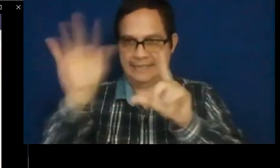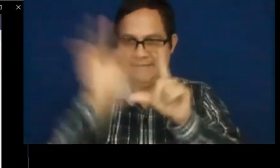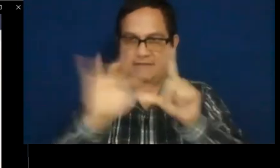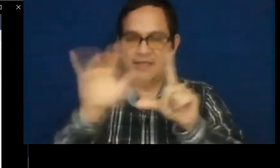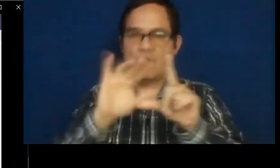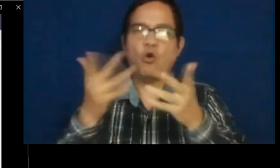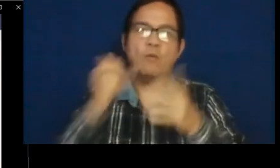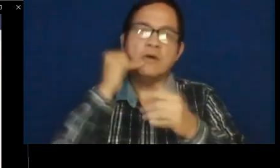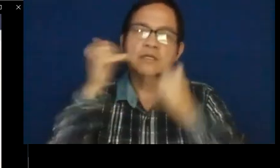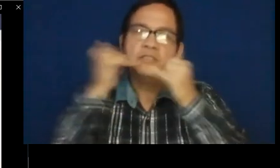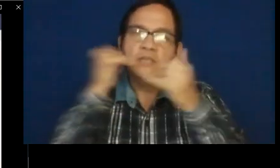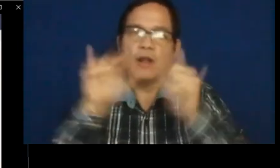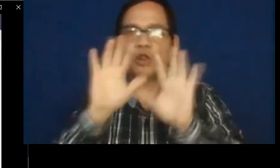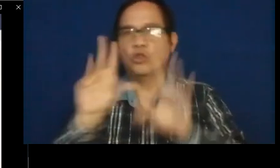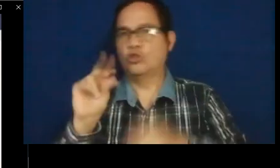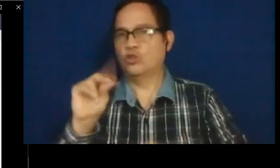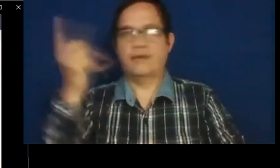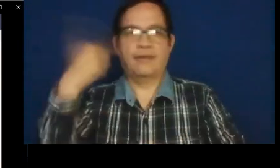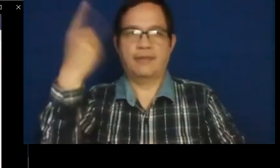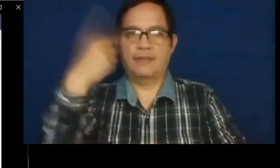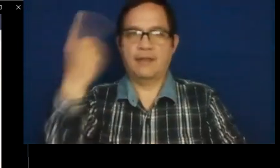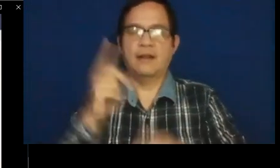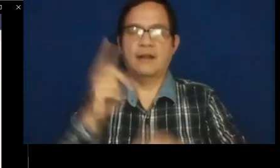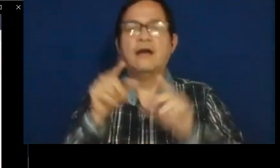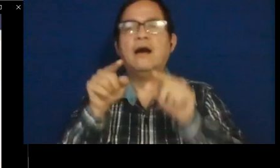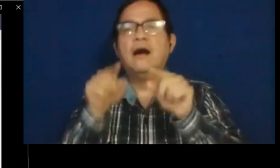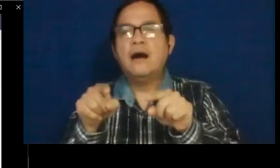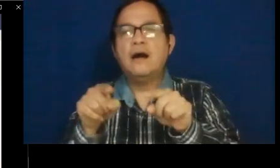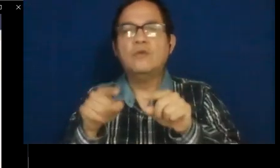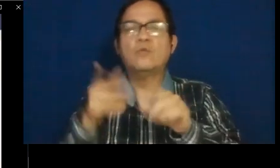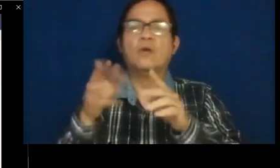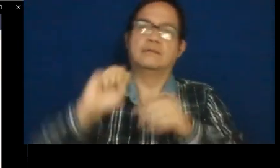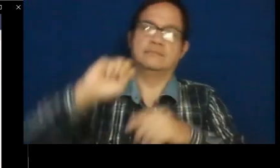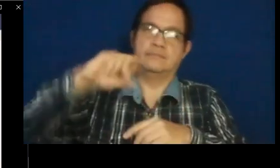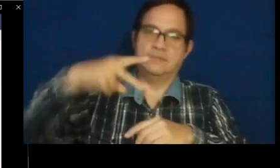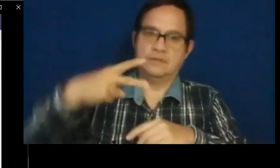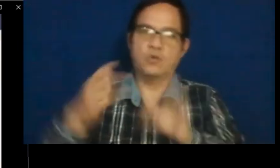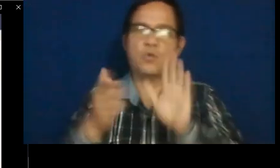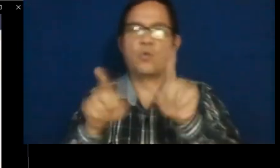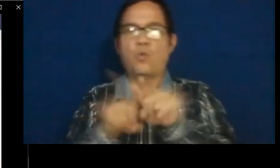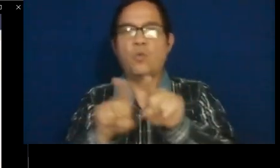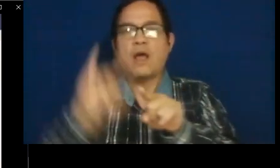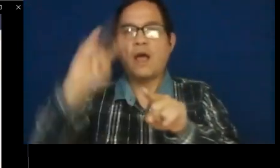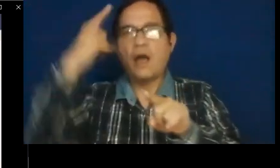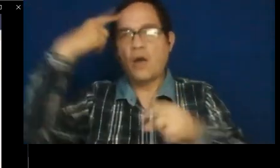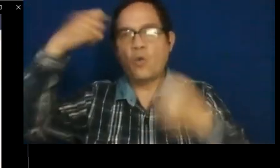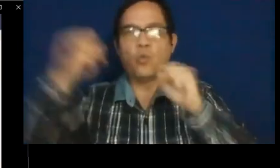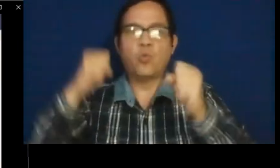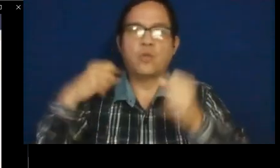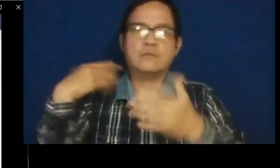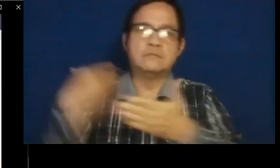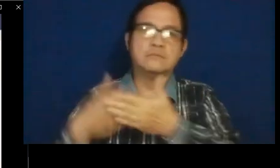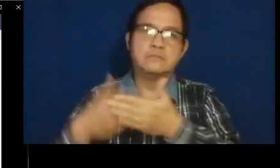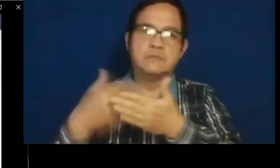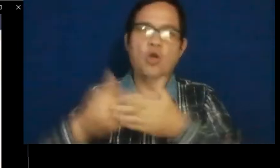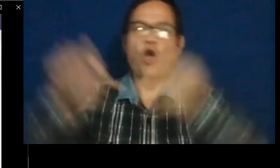repito, no aquí en general, sino aquí donde dice sesión 2, es donde nosotros vamos a publicar cualquier duda, cualquier pregunta, cualquier evidencia de la